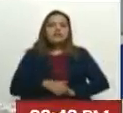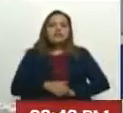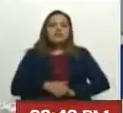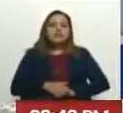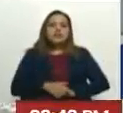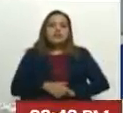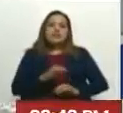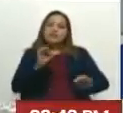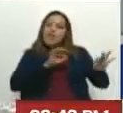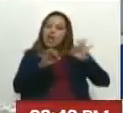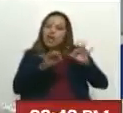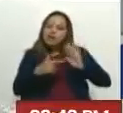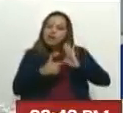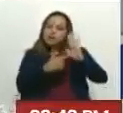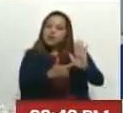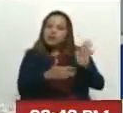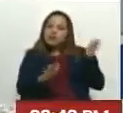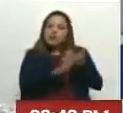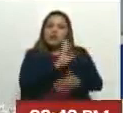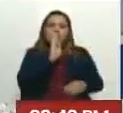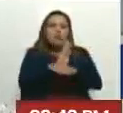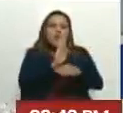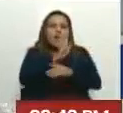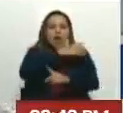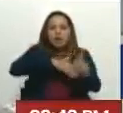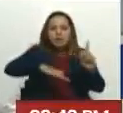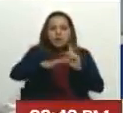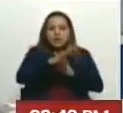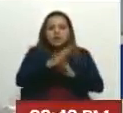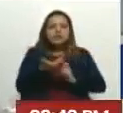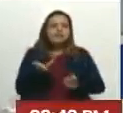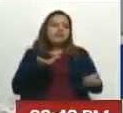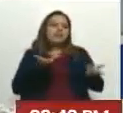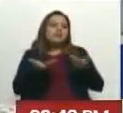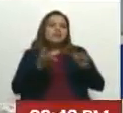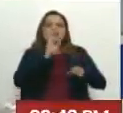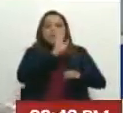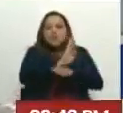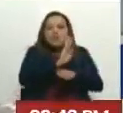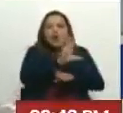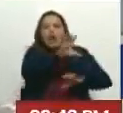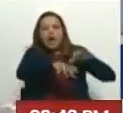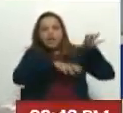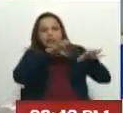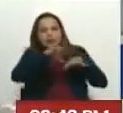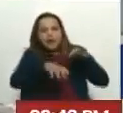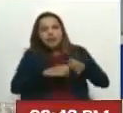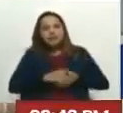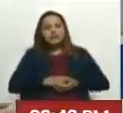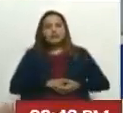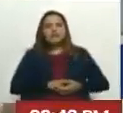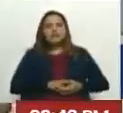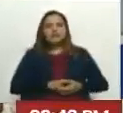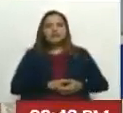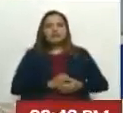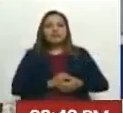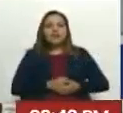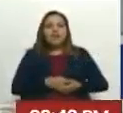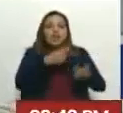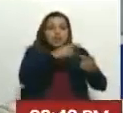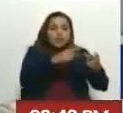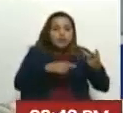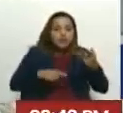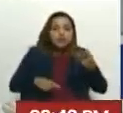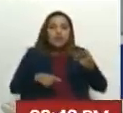sobre el cuidado del medio ambiente, el cuidado a los animales, una cantidad de cosas que corresponden a